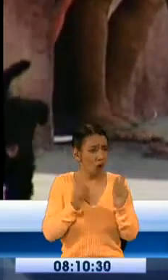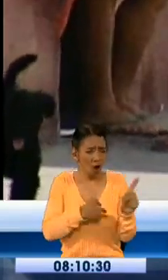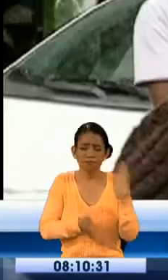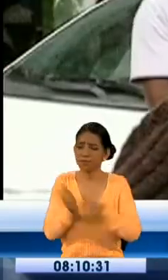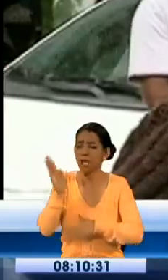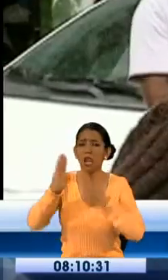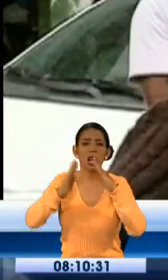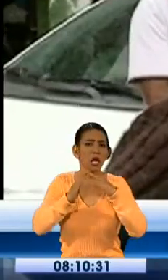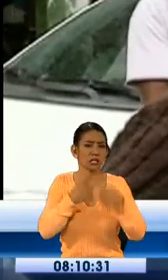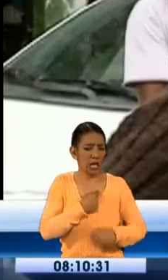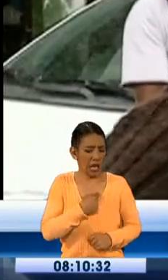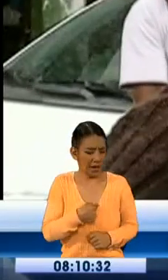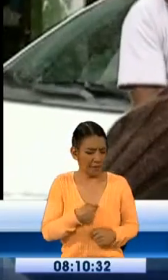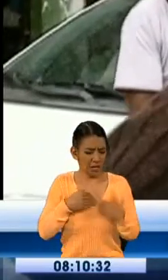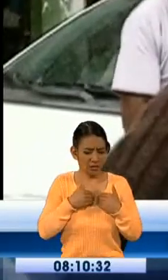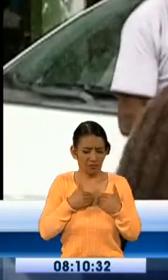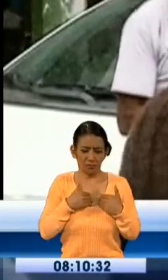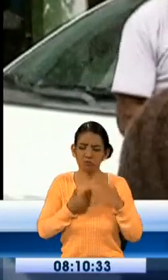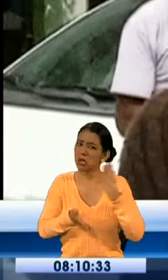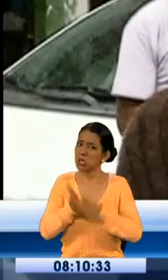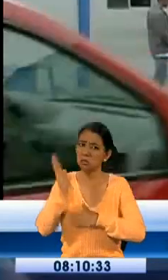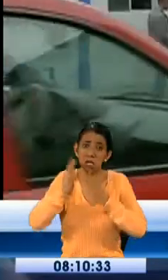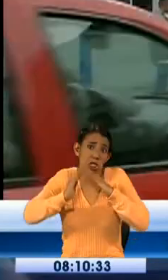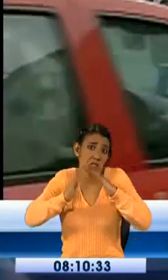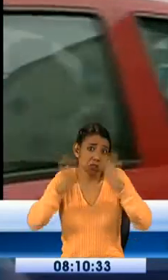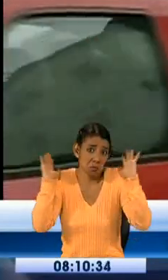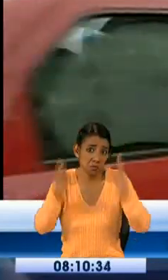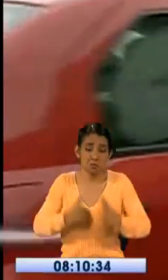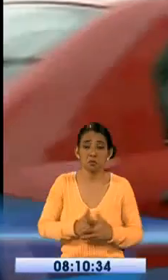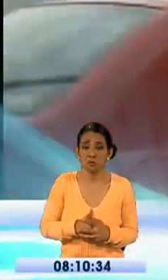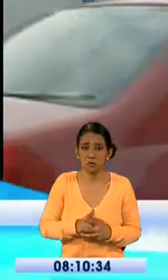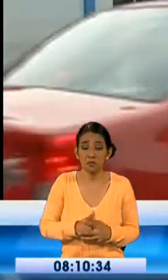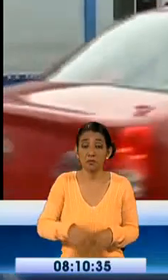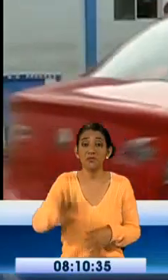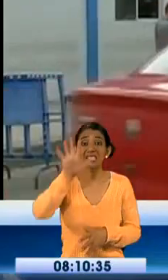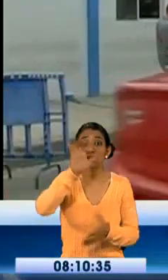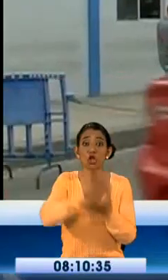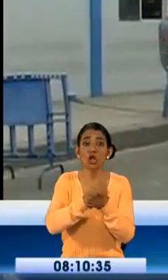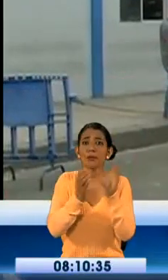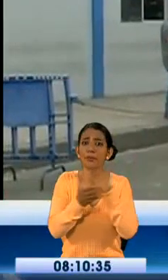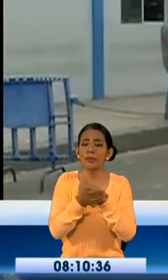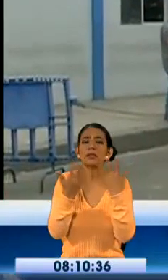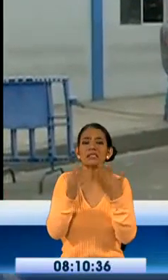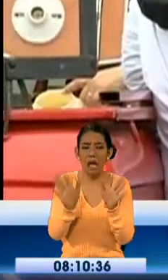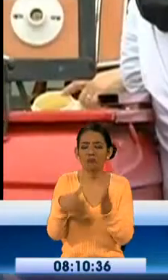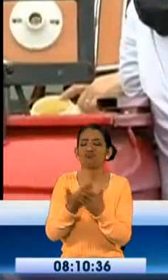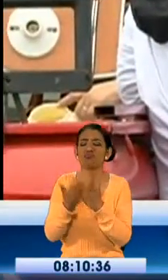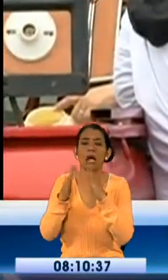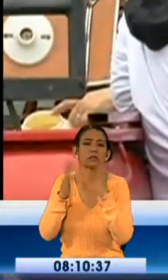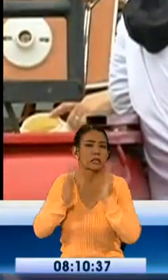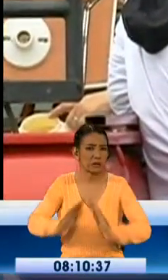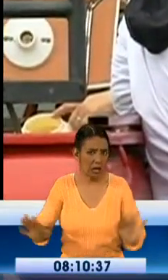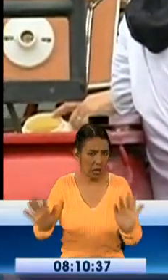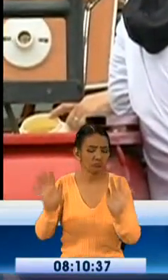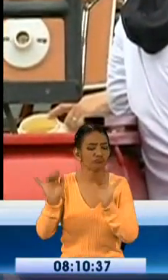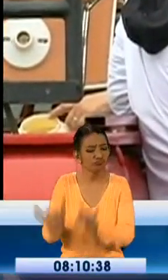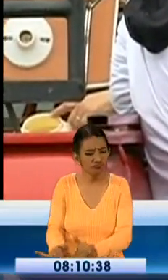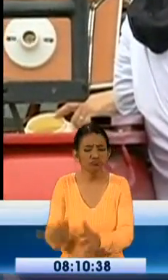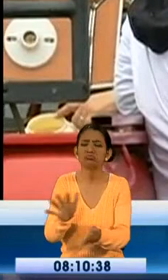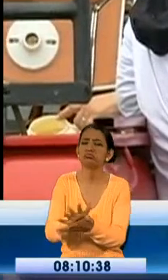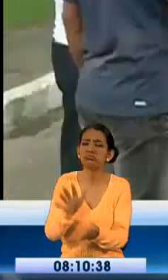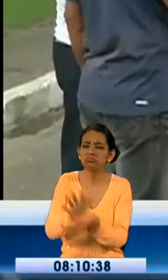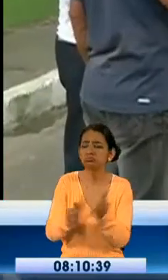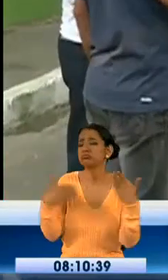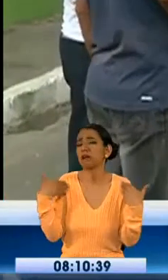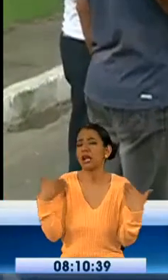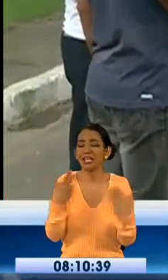ese del pulmón, la tenía abierta y la mandaron a la casa. El 5 de noviembre logró retornar a casa con la familia y sobre todo con sus